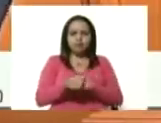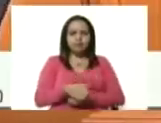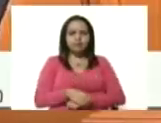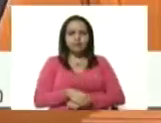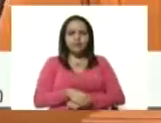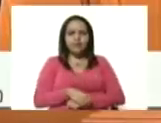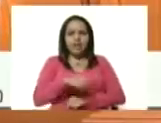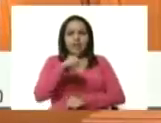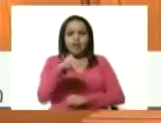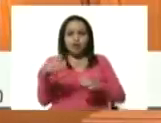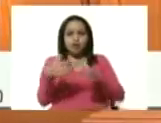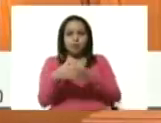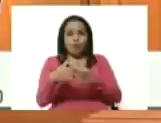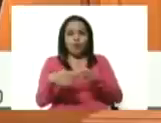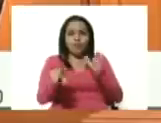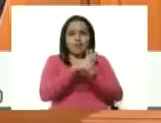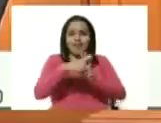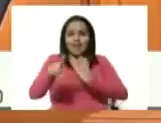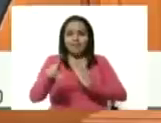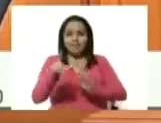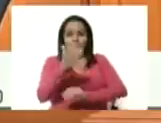de esta derecha extremista,